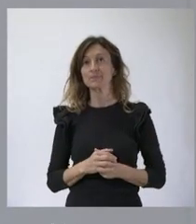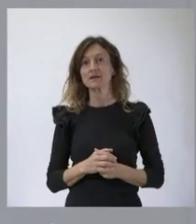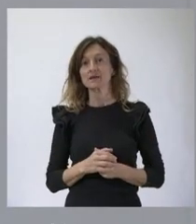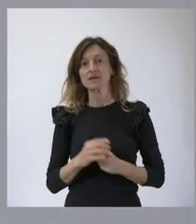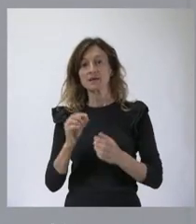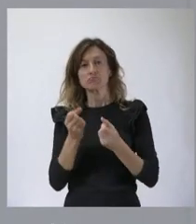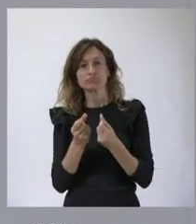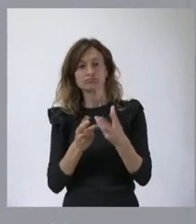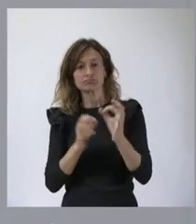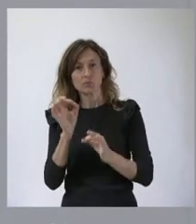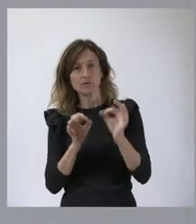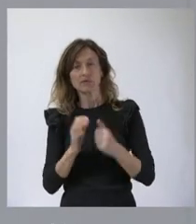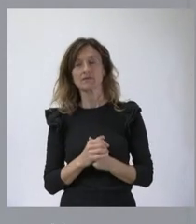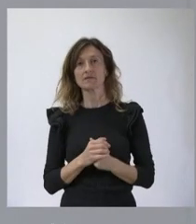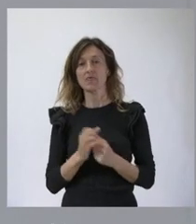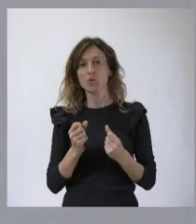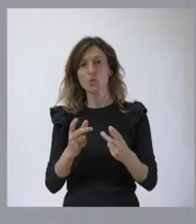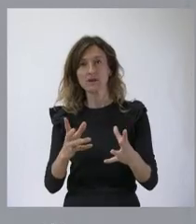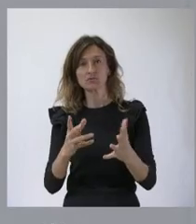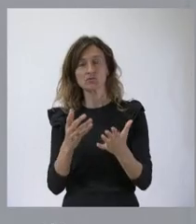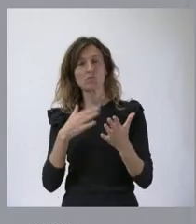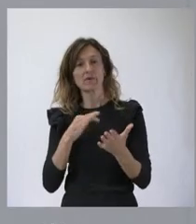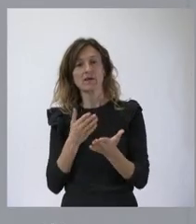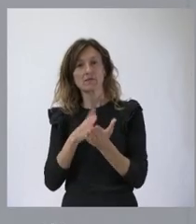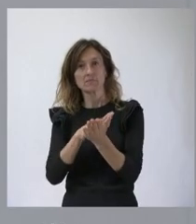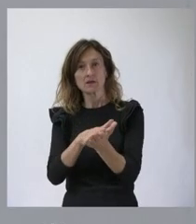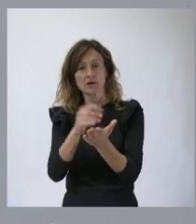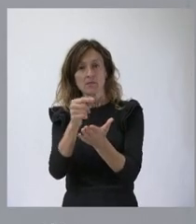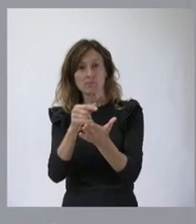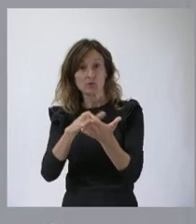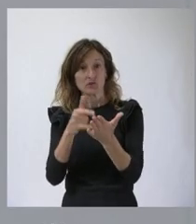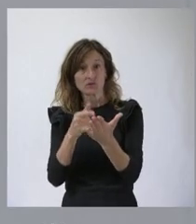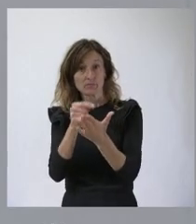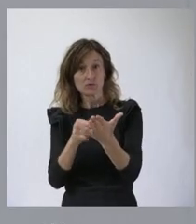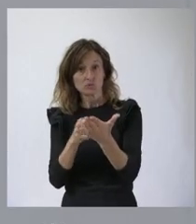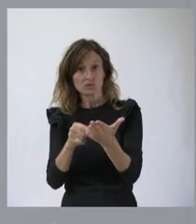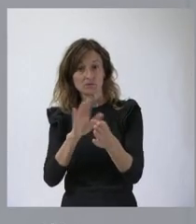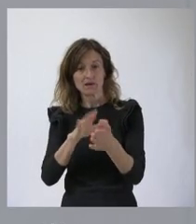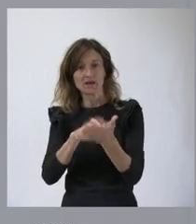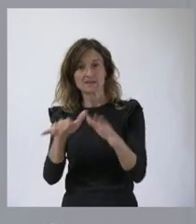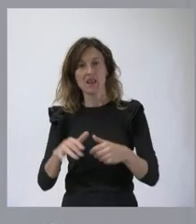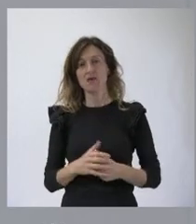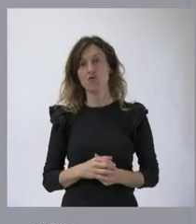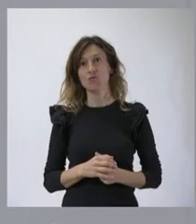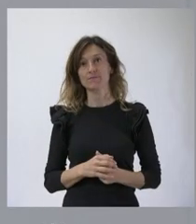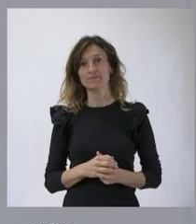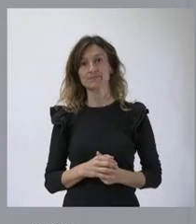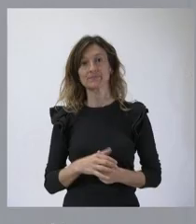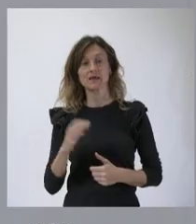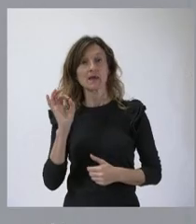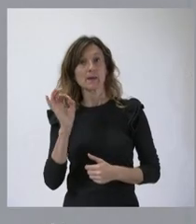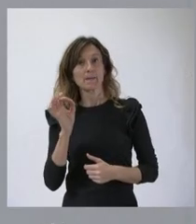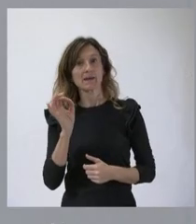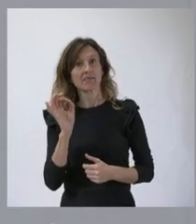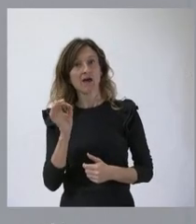cifras y estaremos ya en condiciones de presentar el proyecto de presupuestos para la comunidad Es verdad que